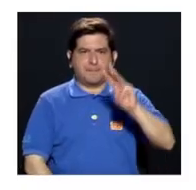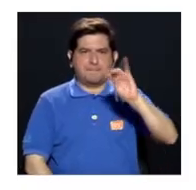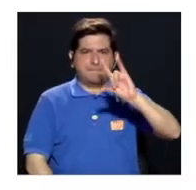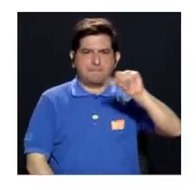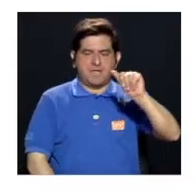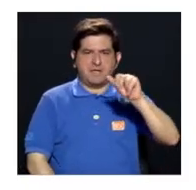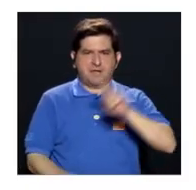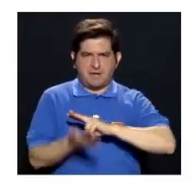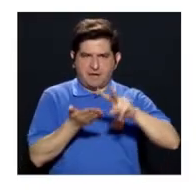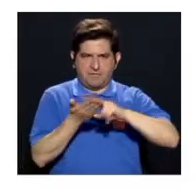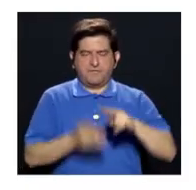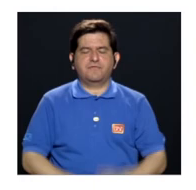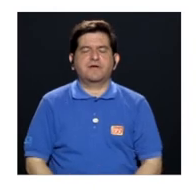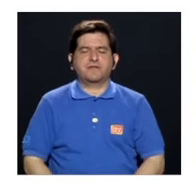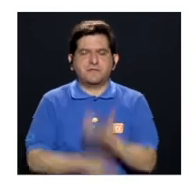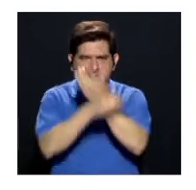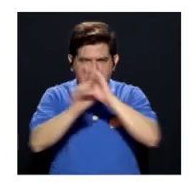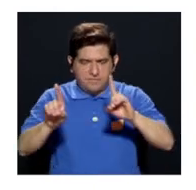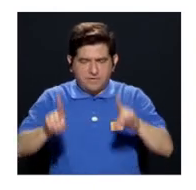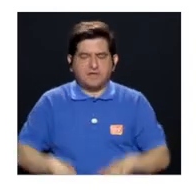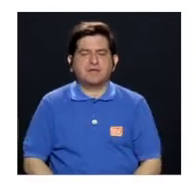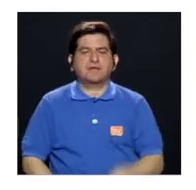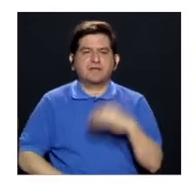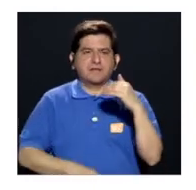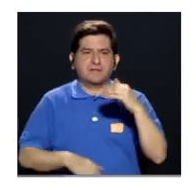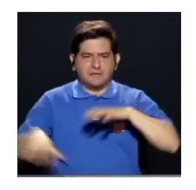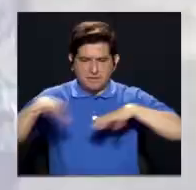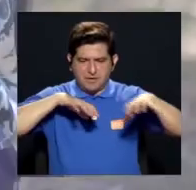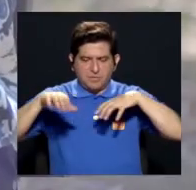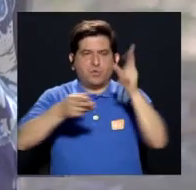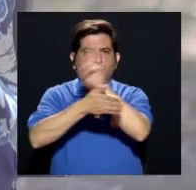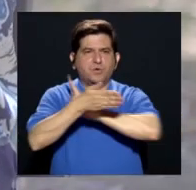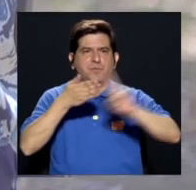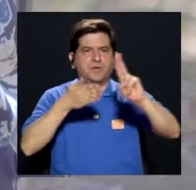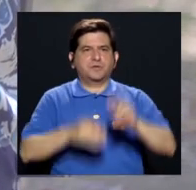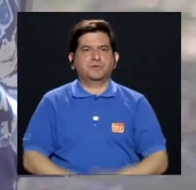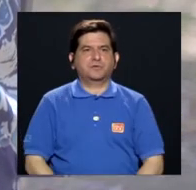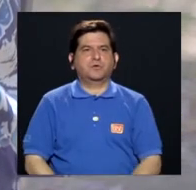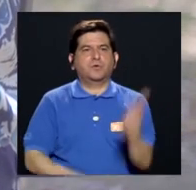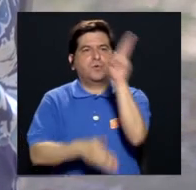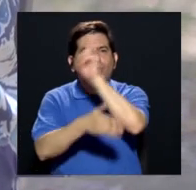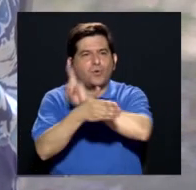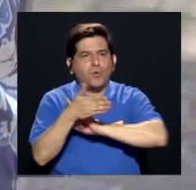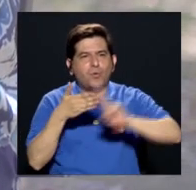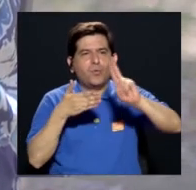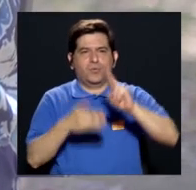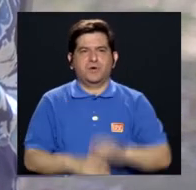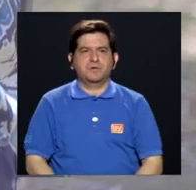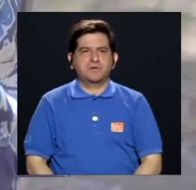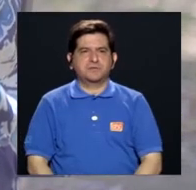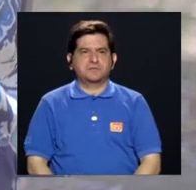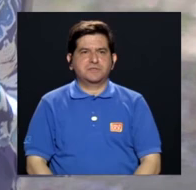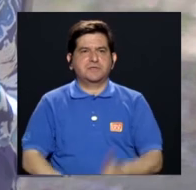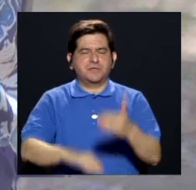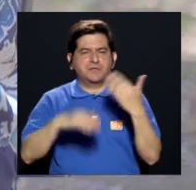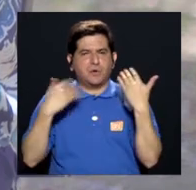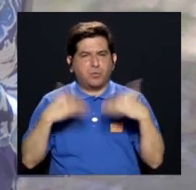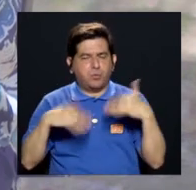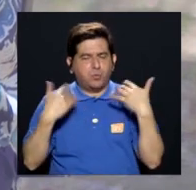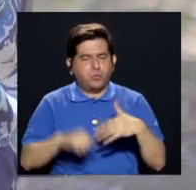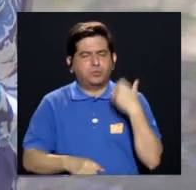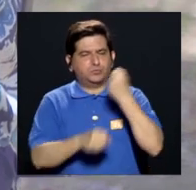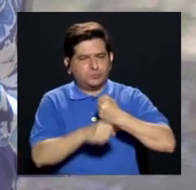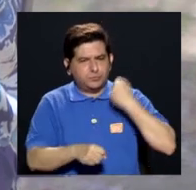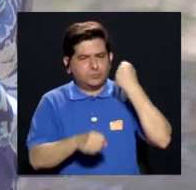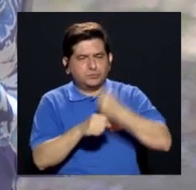Verde, democratización de la movilidad universitaria. La universidad ha realizado grandes esfuerzos